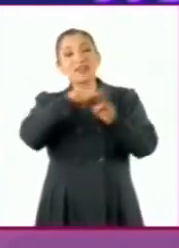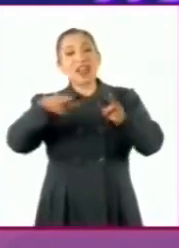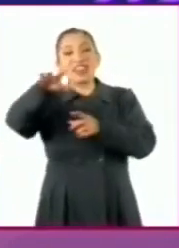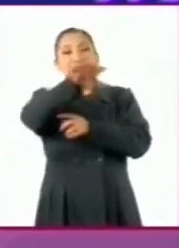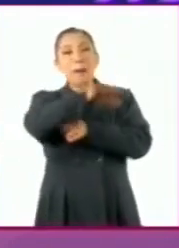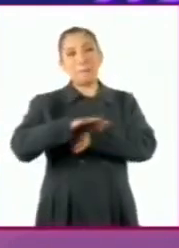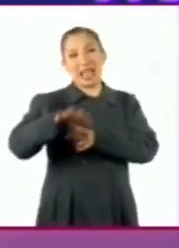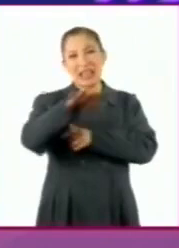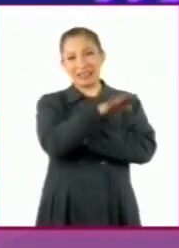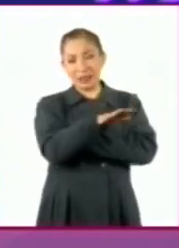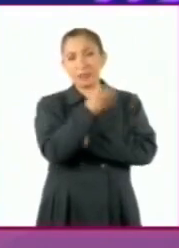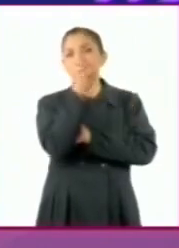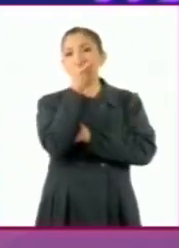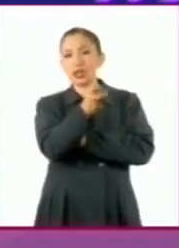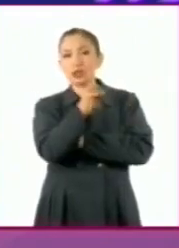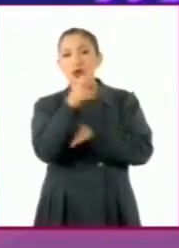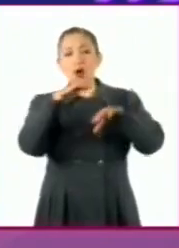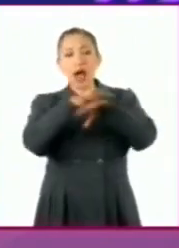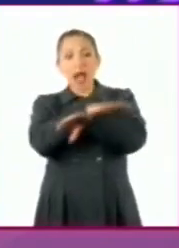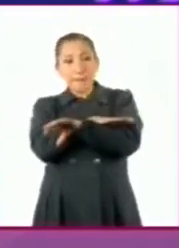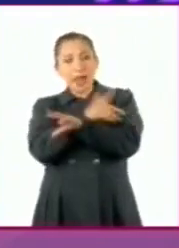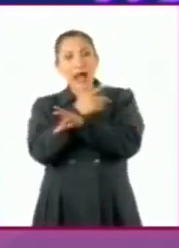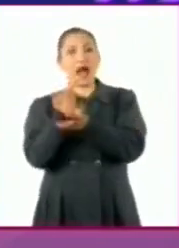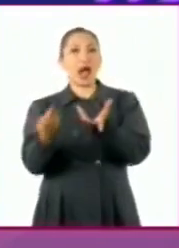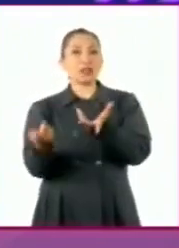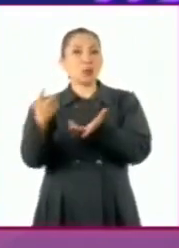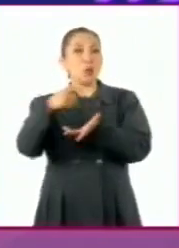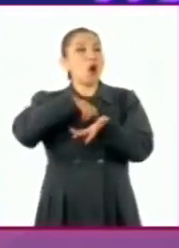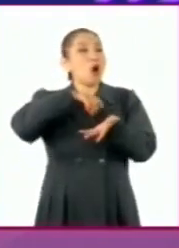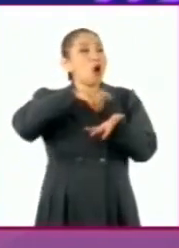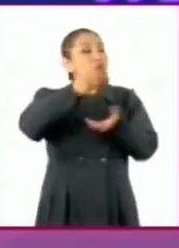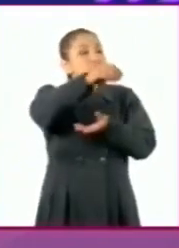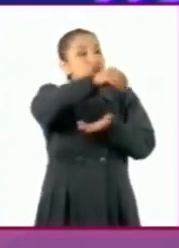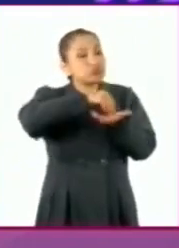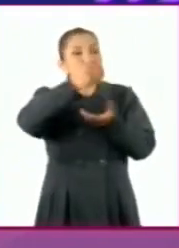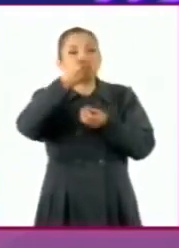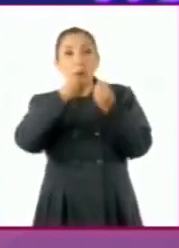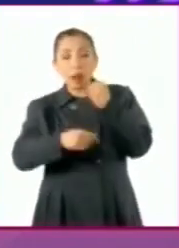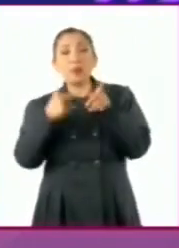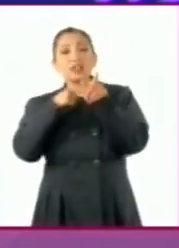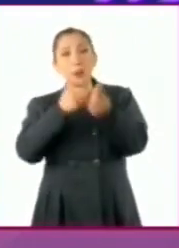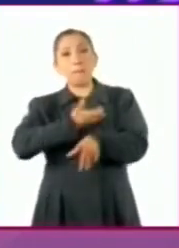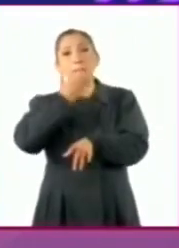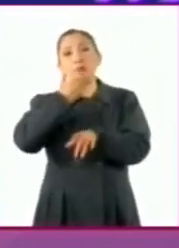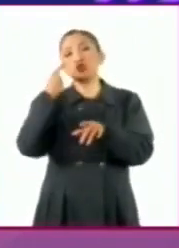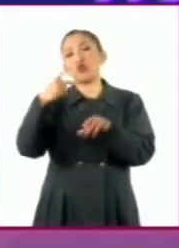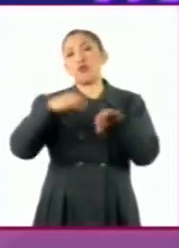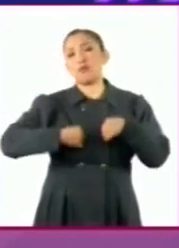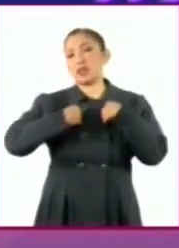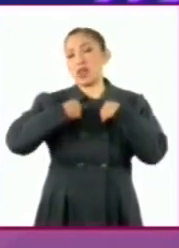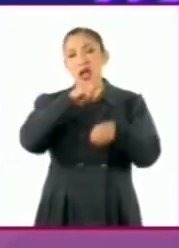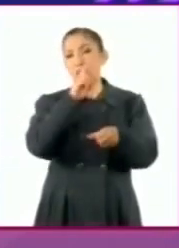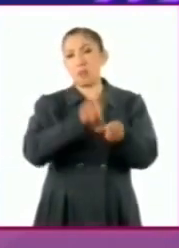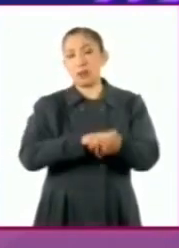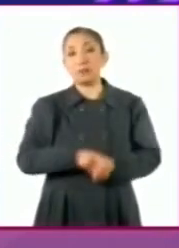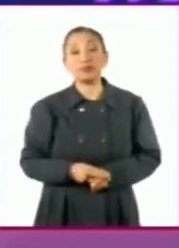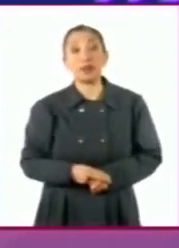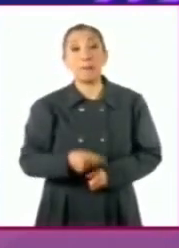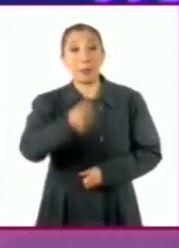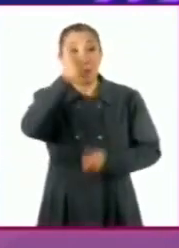ecosistemas, con lo que se dieron cambios en economía adquisitiva, aunque no abandonaron su tradicional modo de vida. Esos